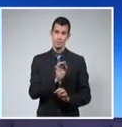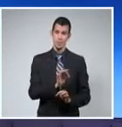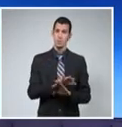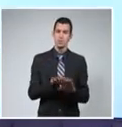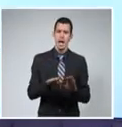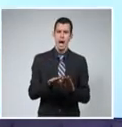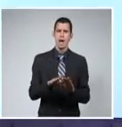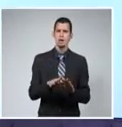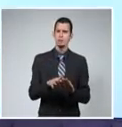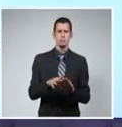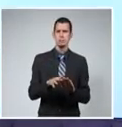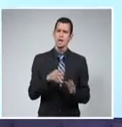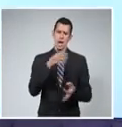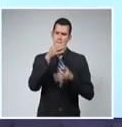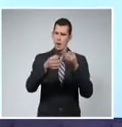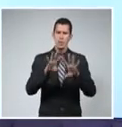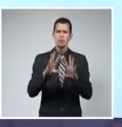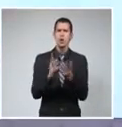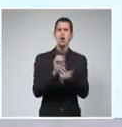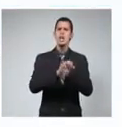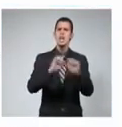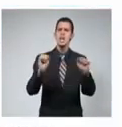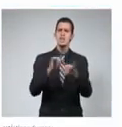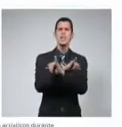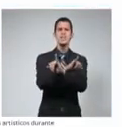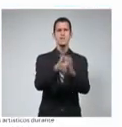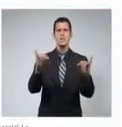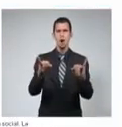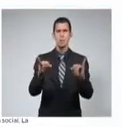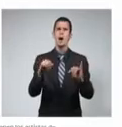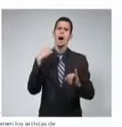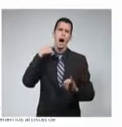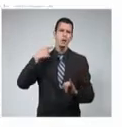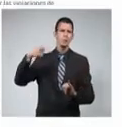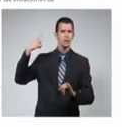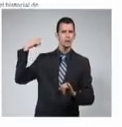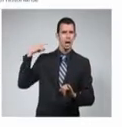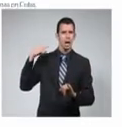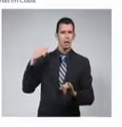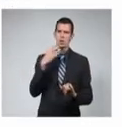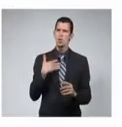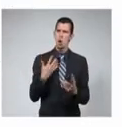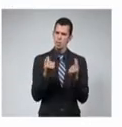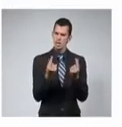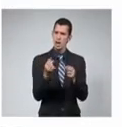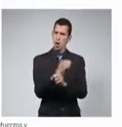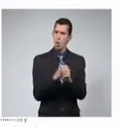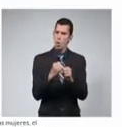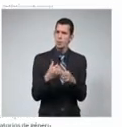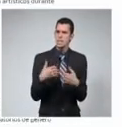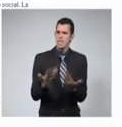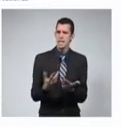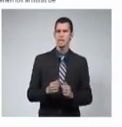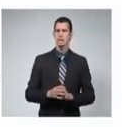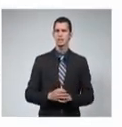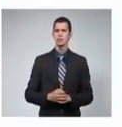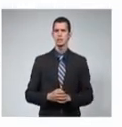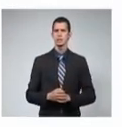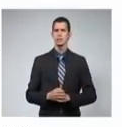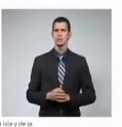año 2019 y 2020. Vamos a verlo. Aquí tienen la página donde están públicos